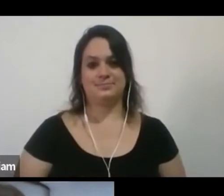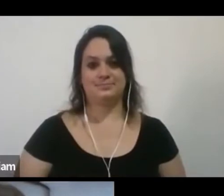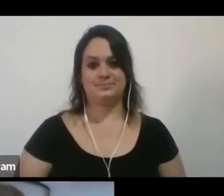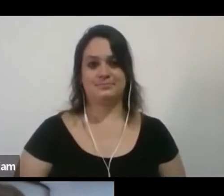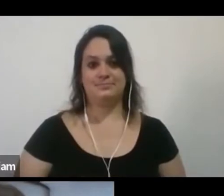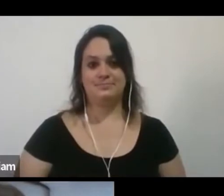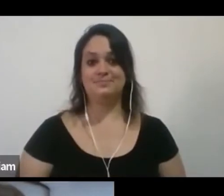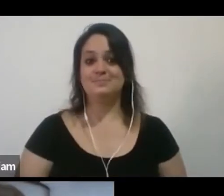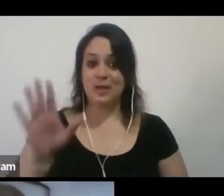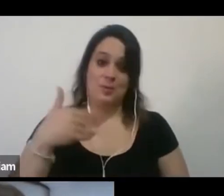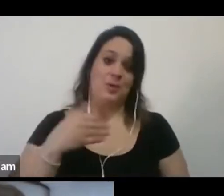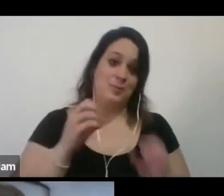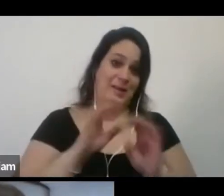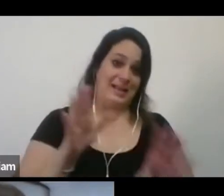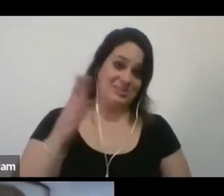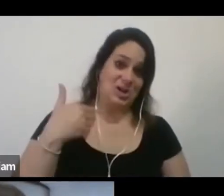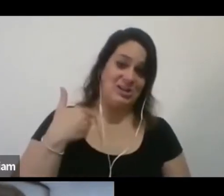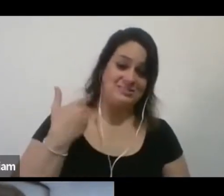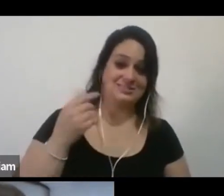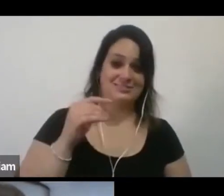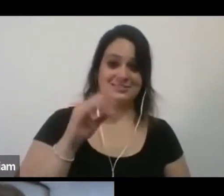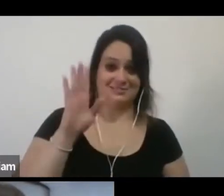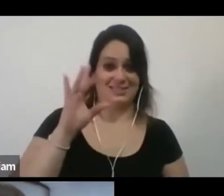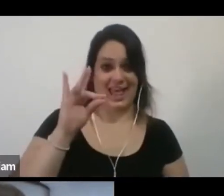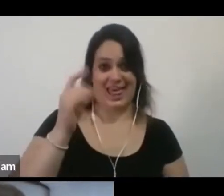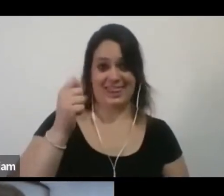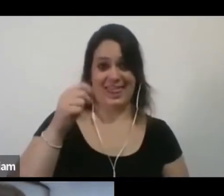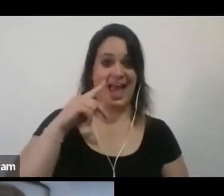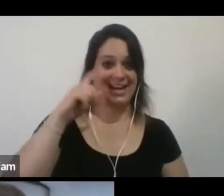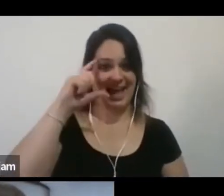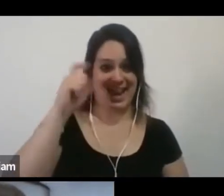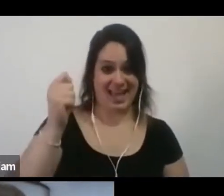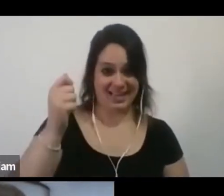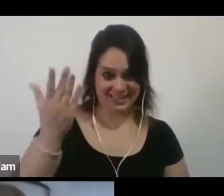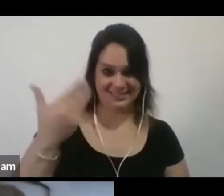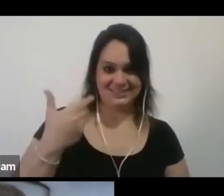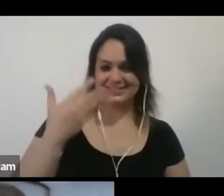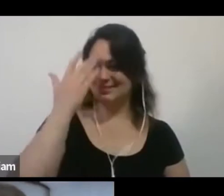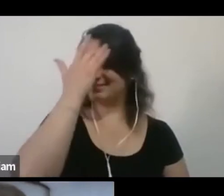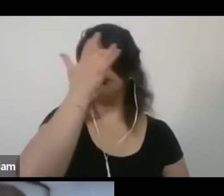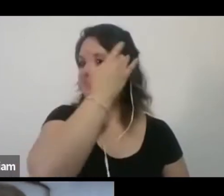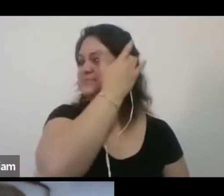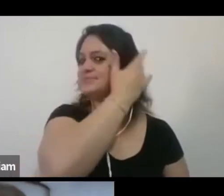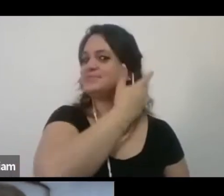Bueno, si quieren empiezo yo. Dale, dale.